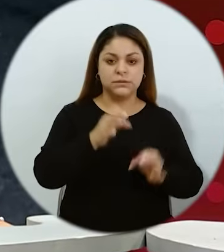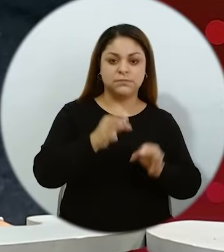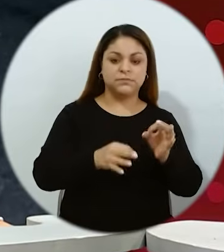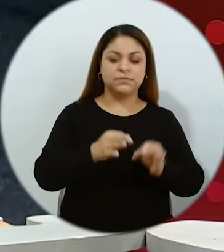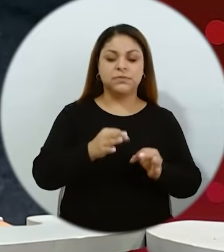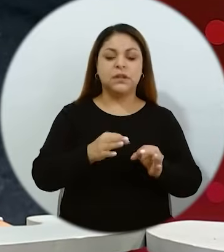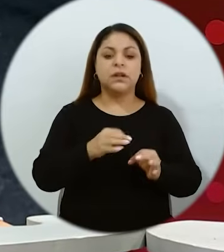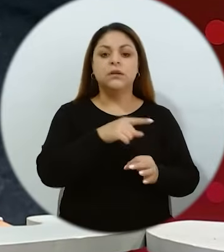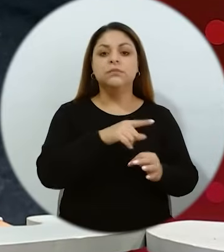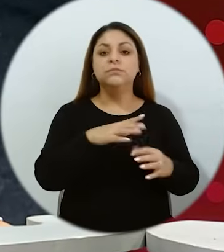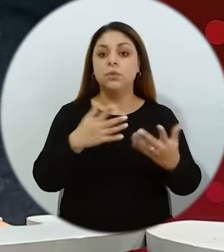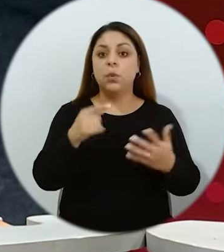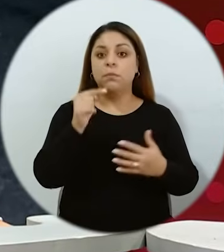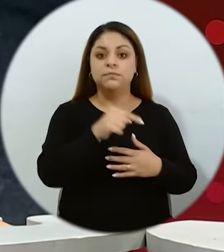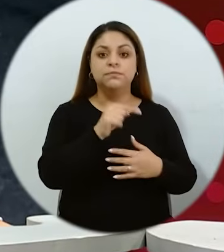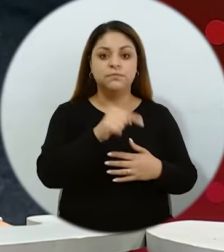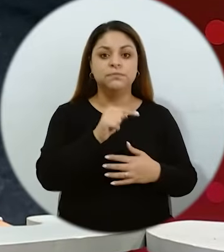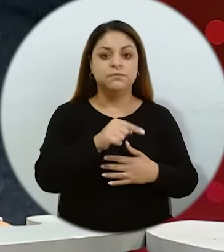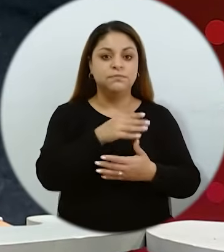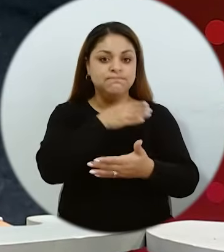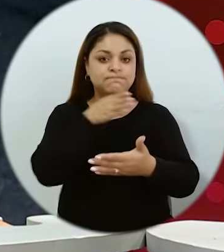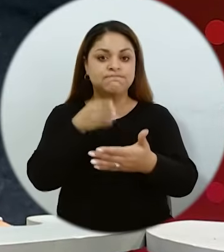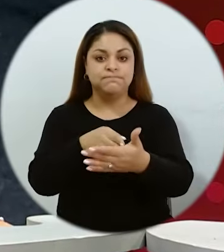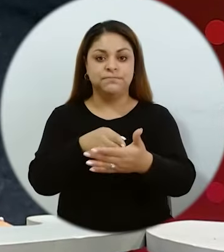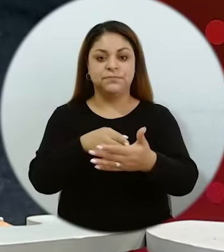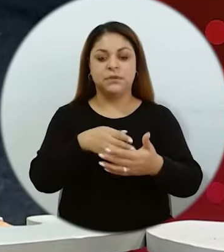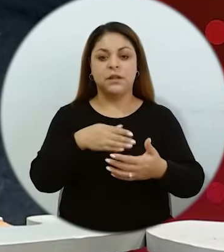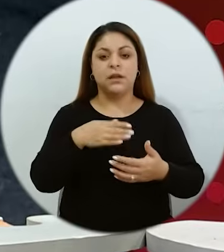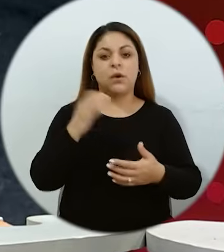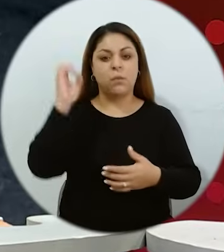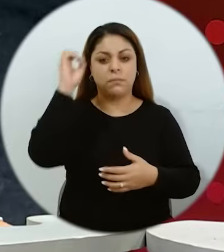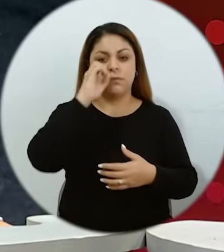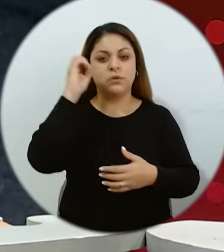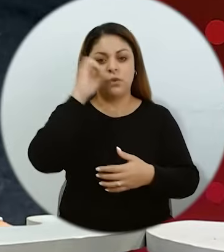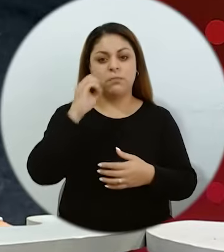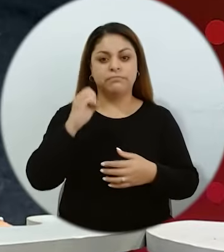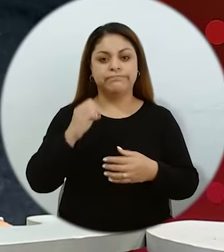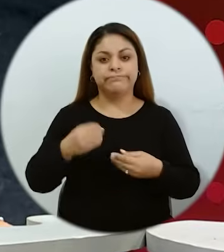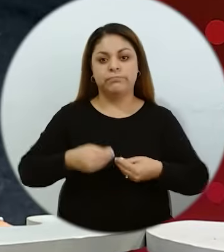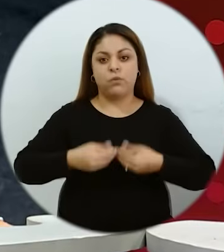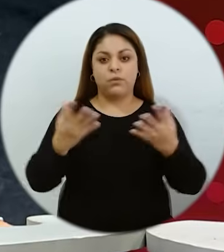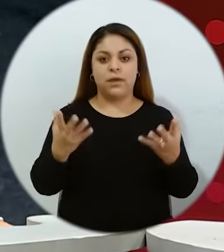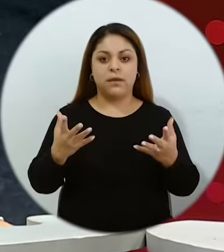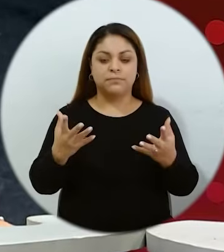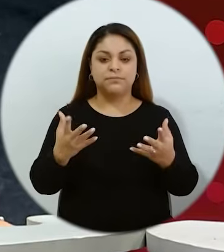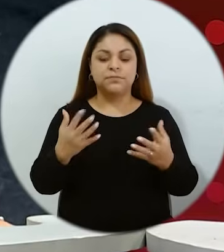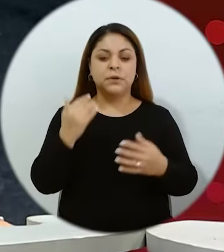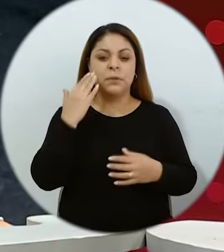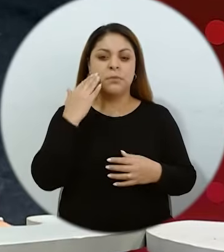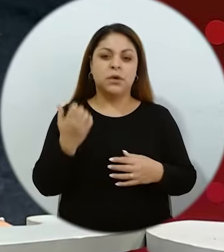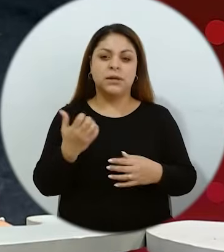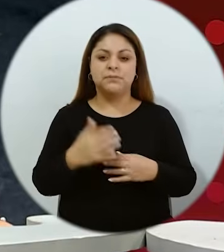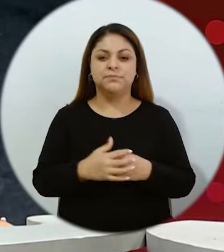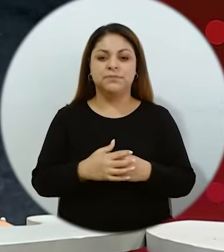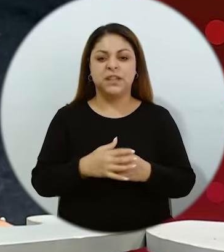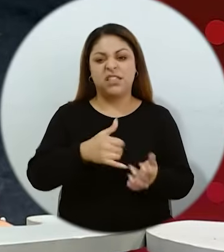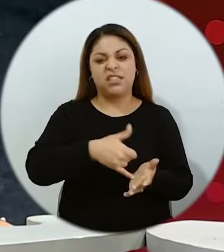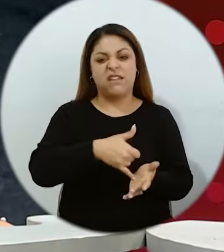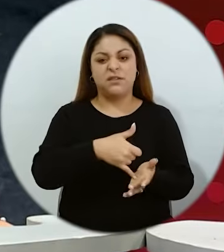¿verdad? Cómo esto ha calado particularmente en la opinión pública, ¿verdad? De alguna